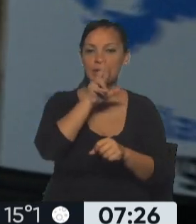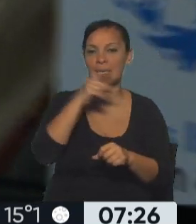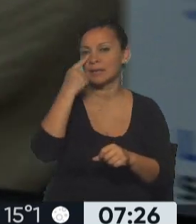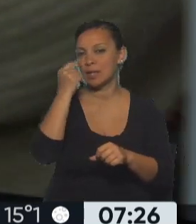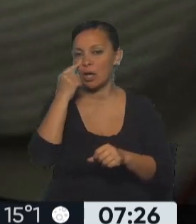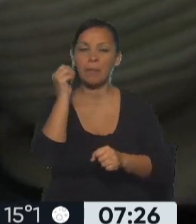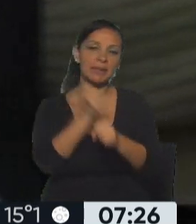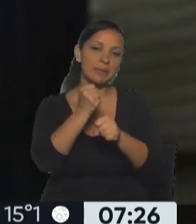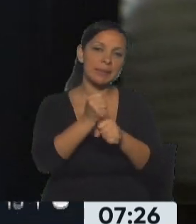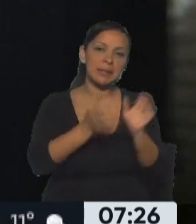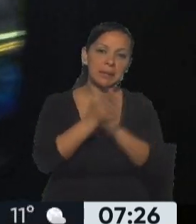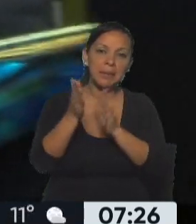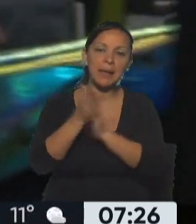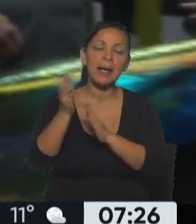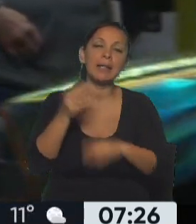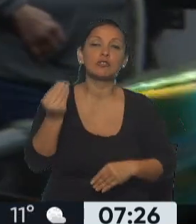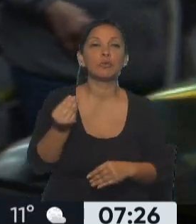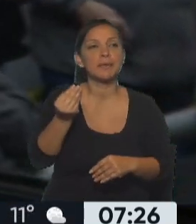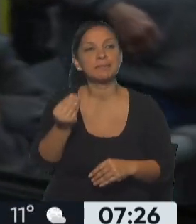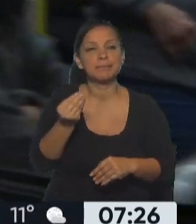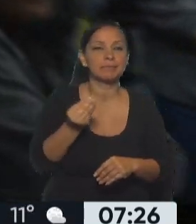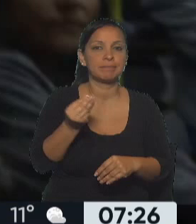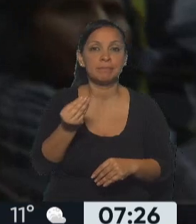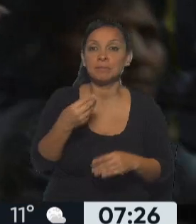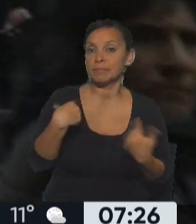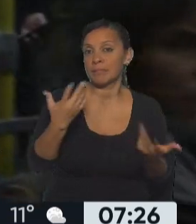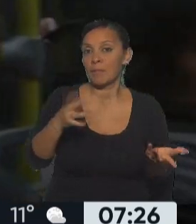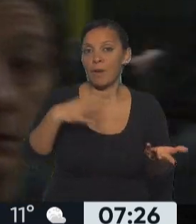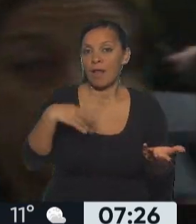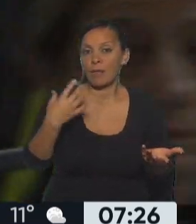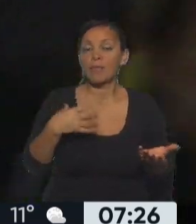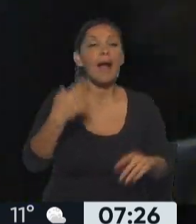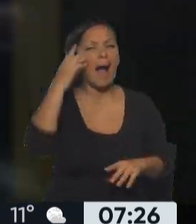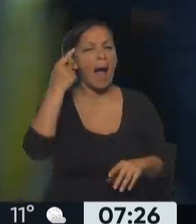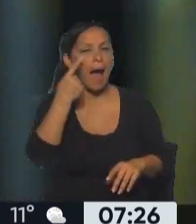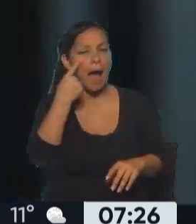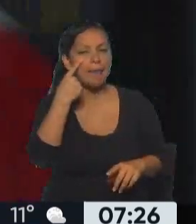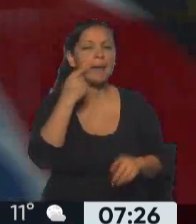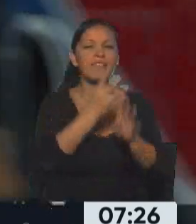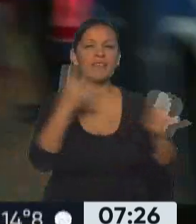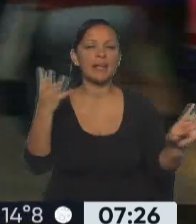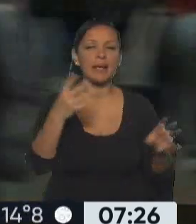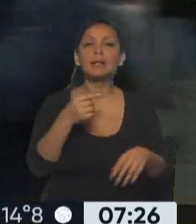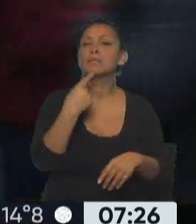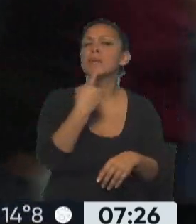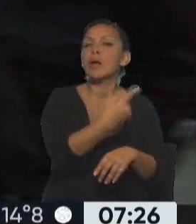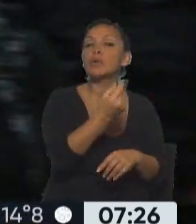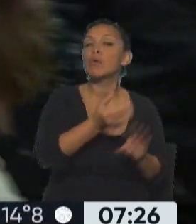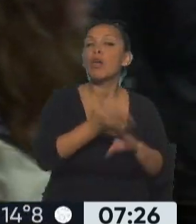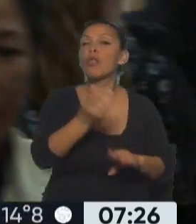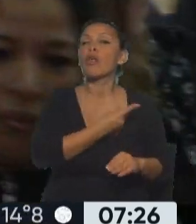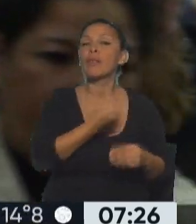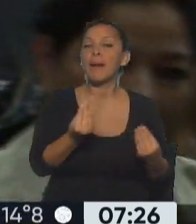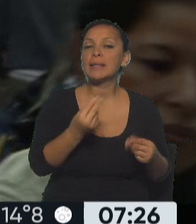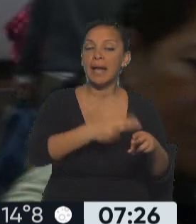adentro, con la SUBE en la mano, porque claro, hay que estar precavidos. A ver, vamos a preguntarle a la gente en la fila. Caballero, ¿dónde va? Hasta Retiro. ¿Y